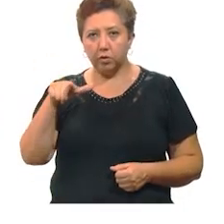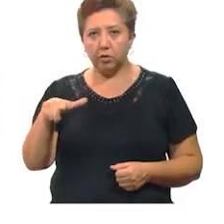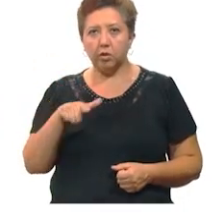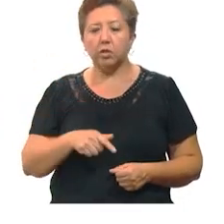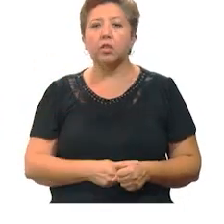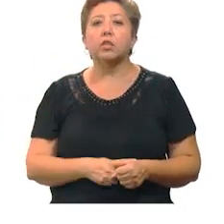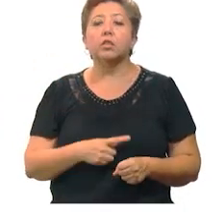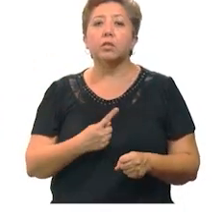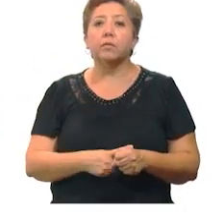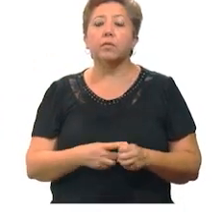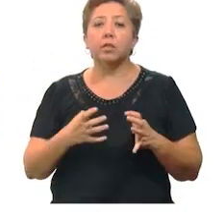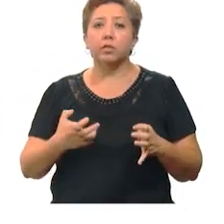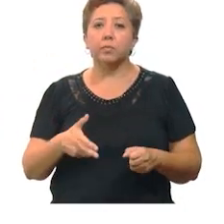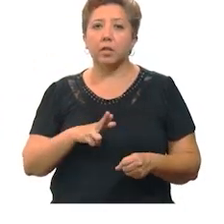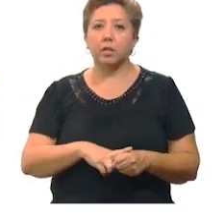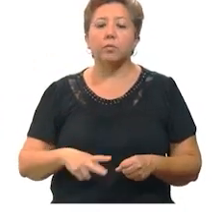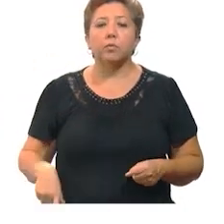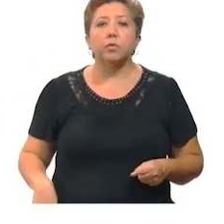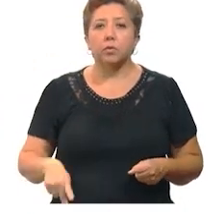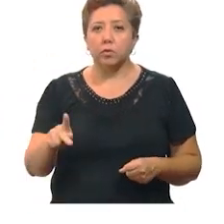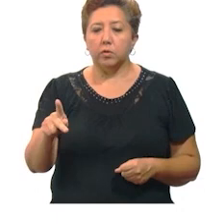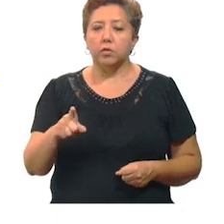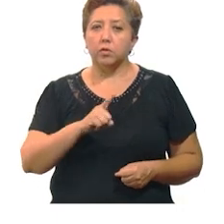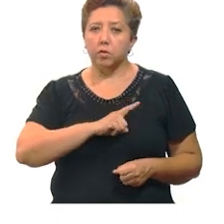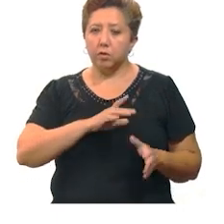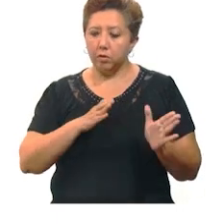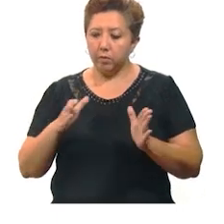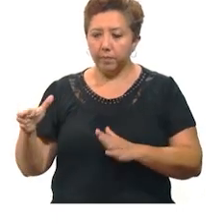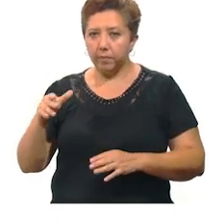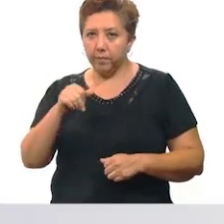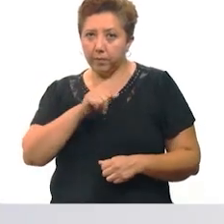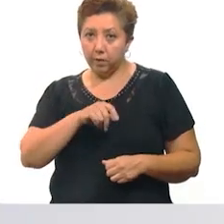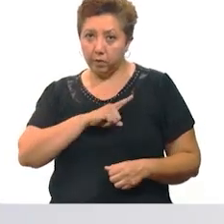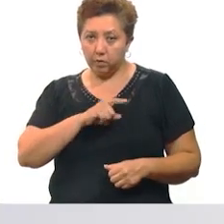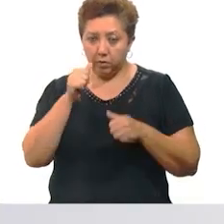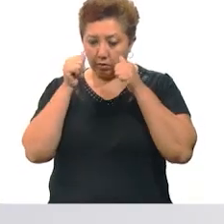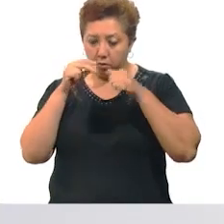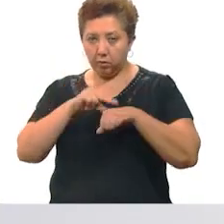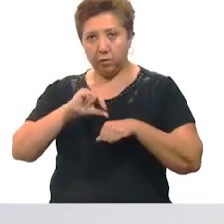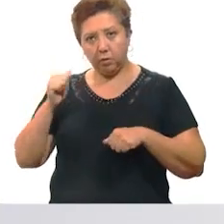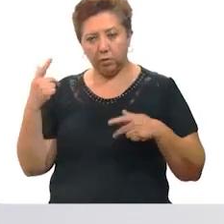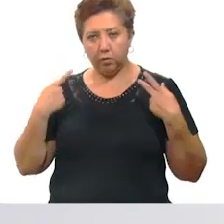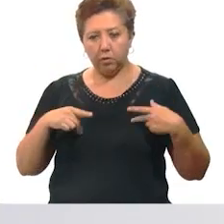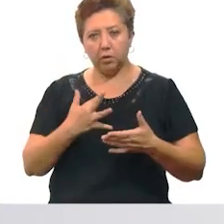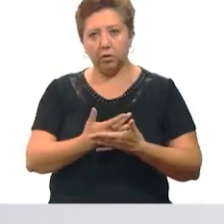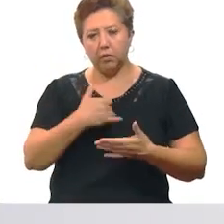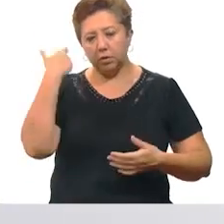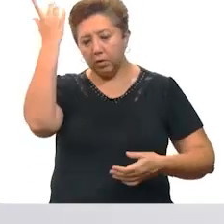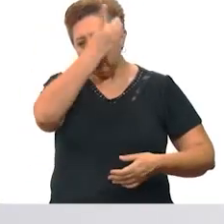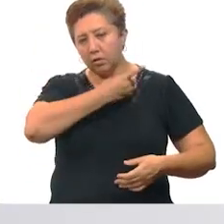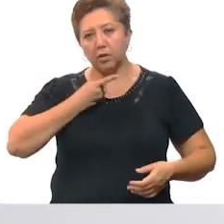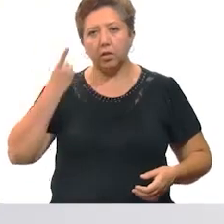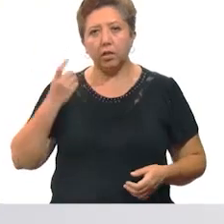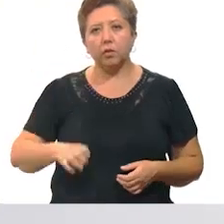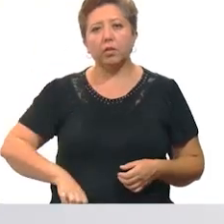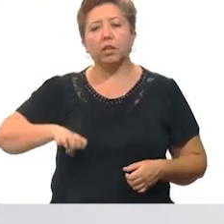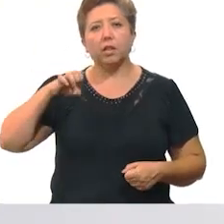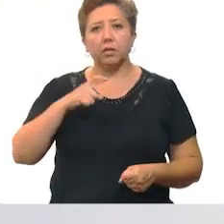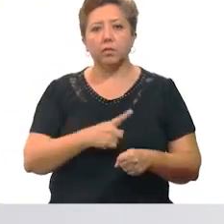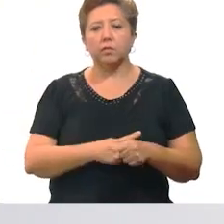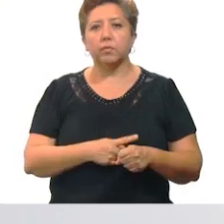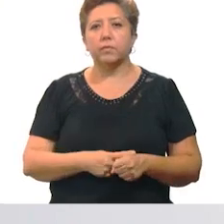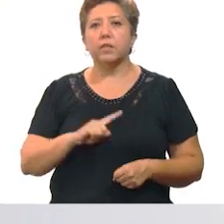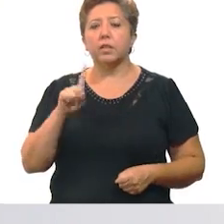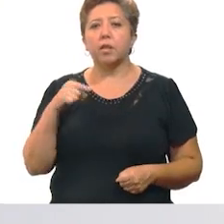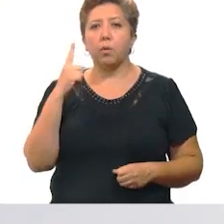los casos positivos están en hospitales públicos y en aislamiento total. Hay otros pacientes a la espera de diagnóstico. El rango de edad